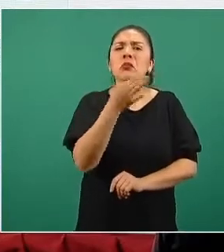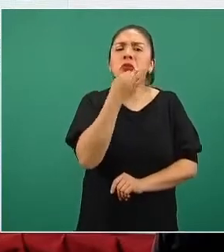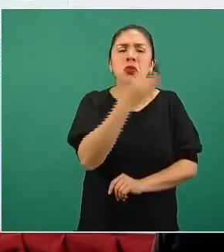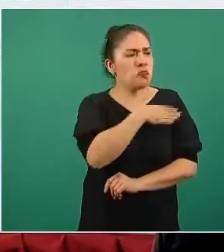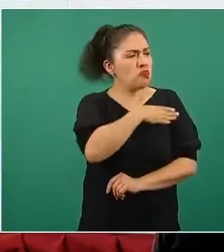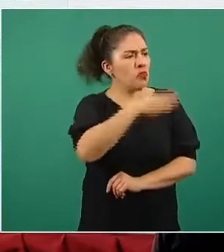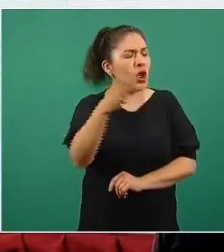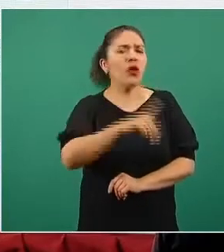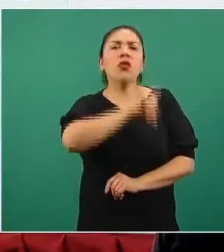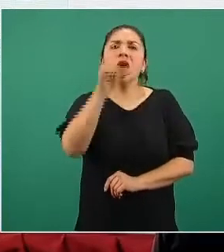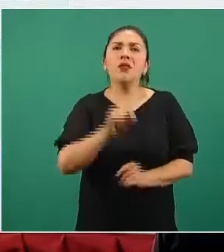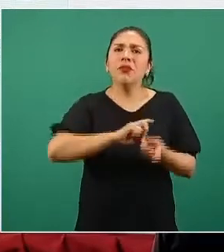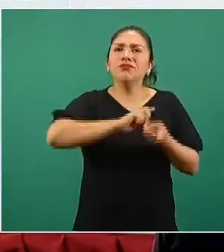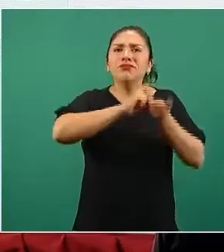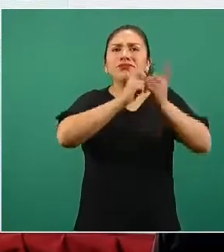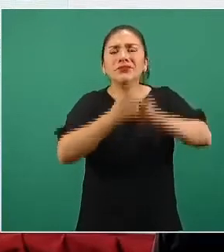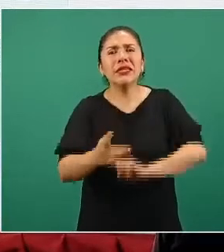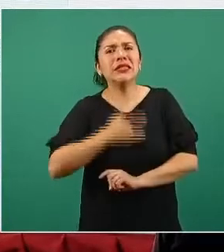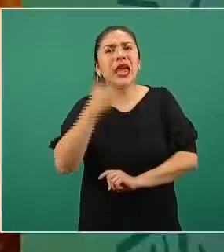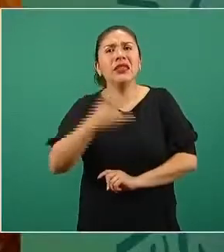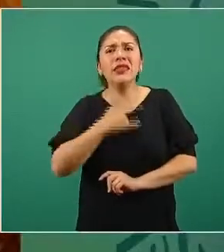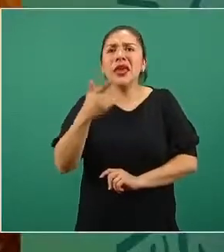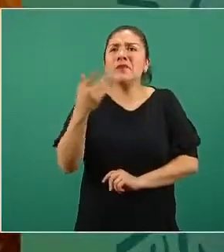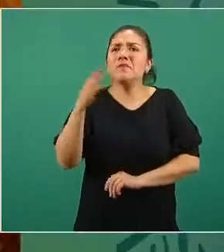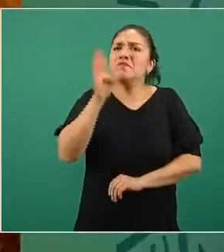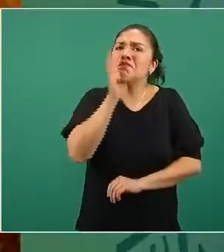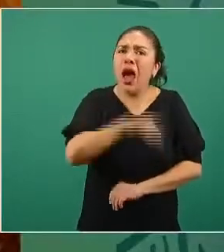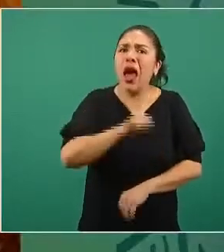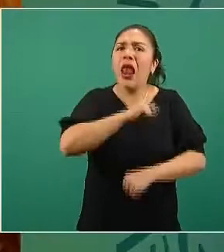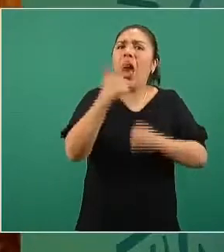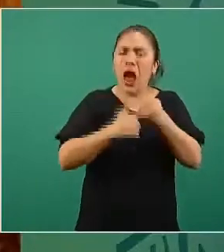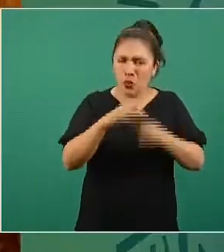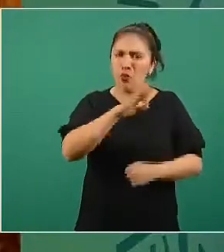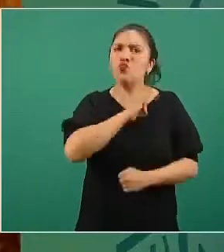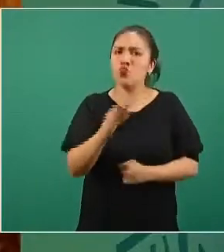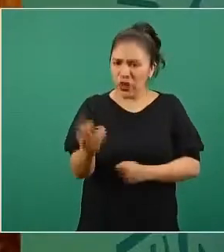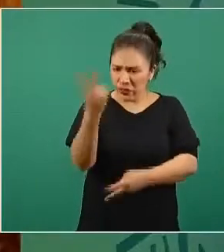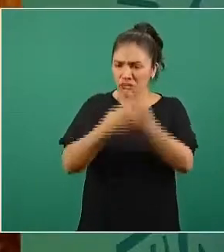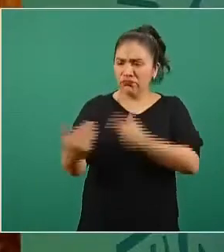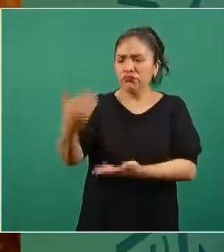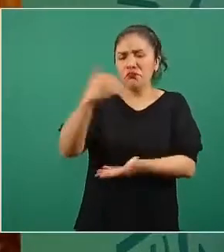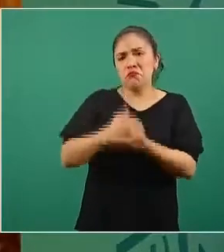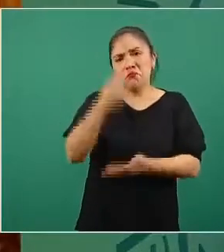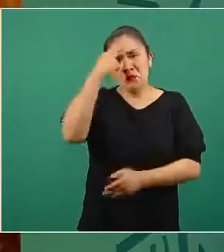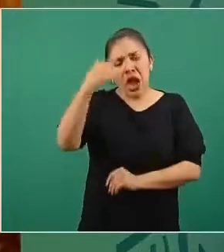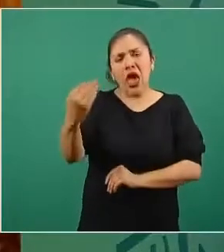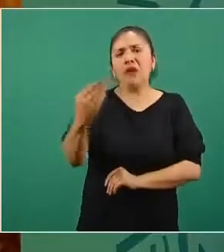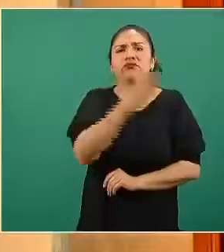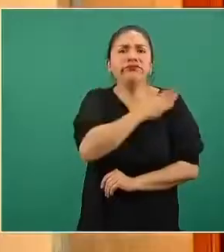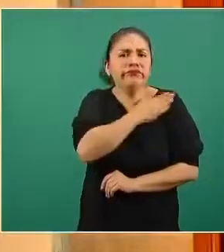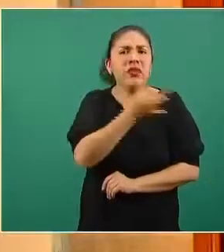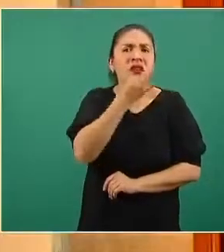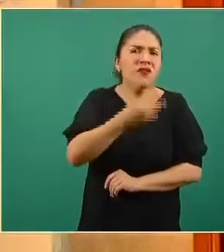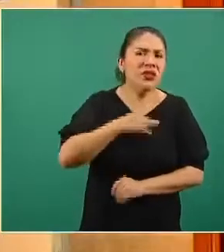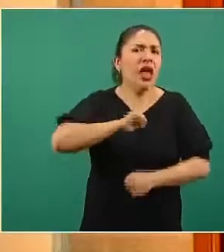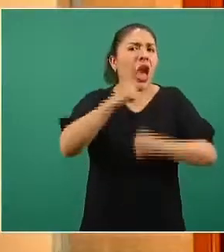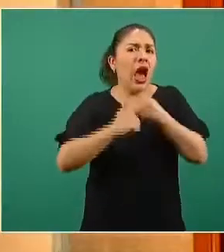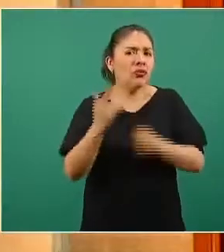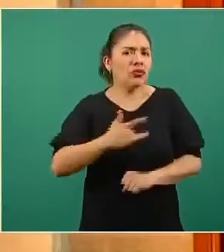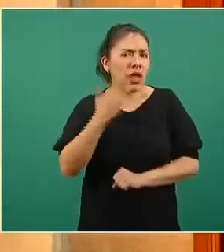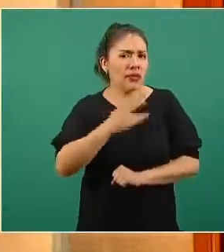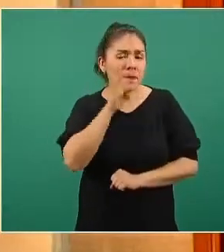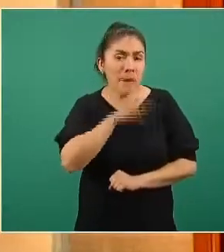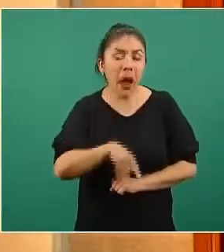solicitar atención a la salud si requirieran de después de aplicarse la vacuna.